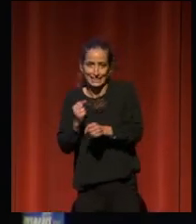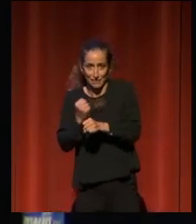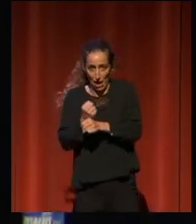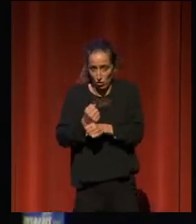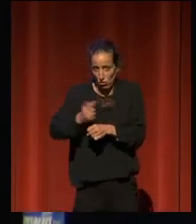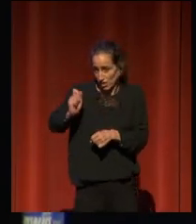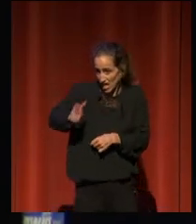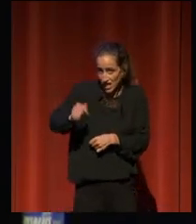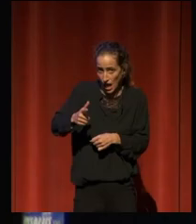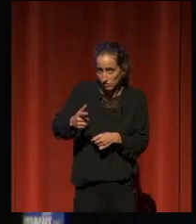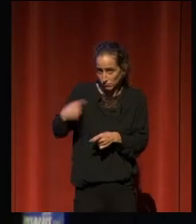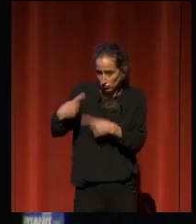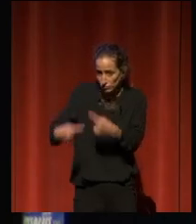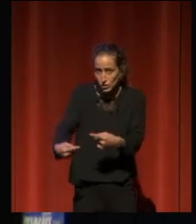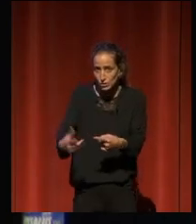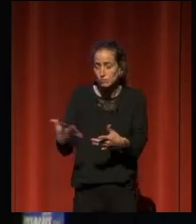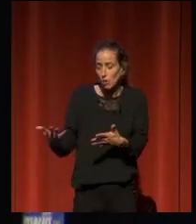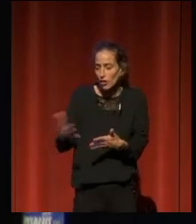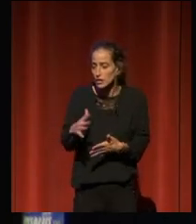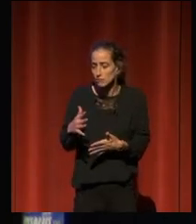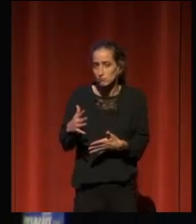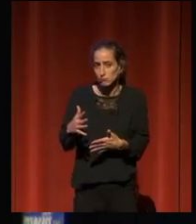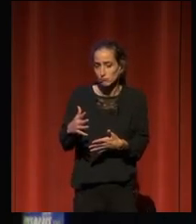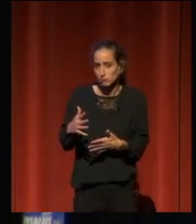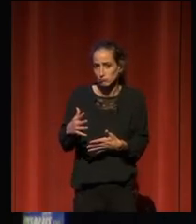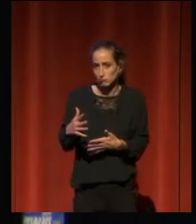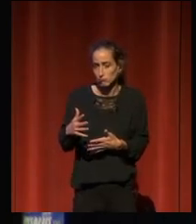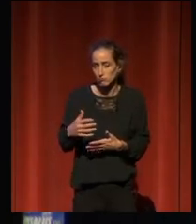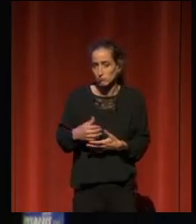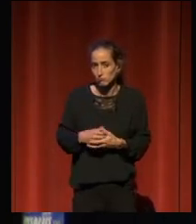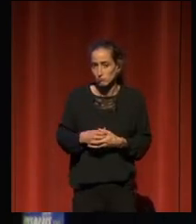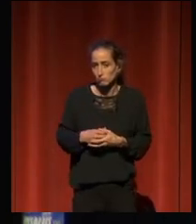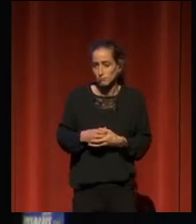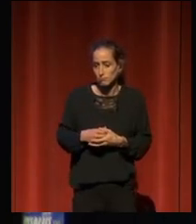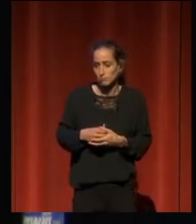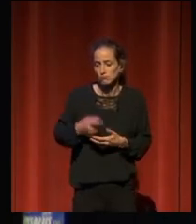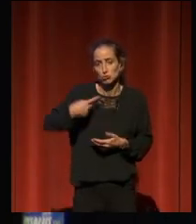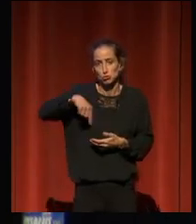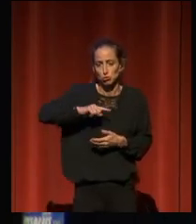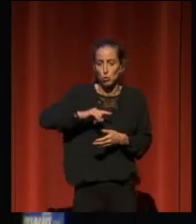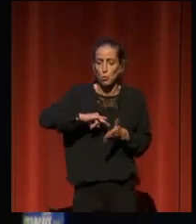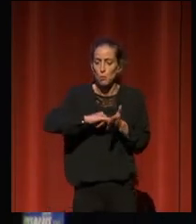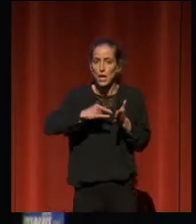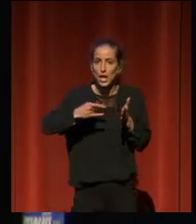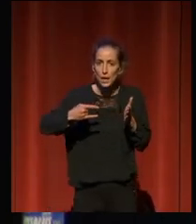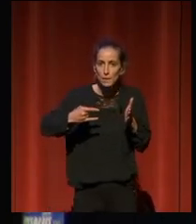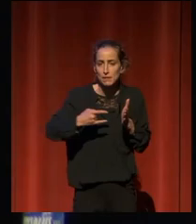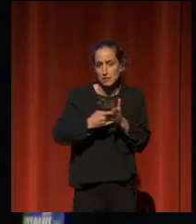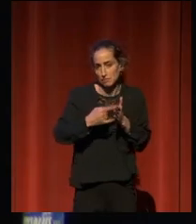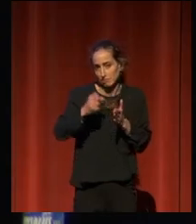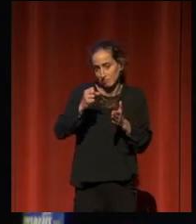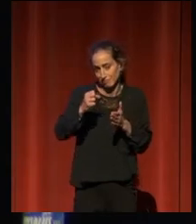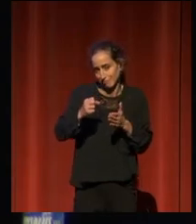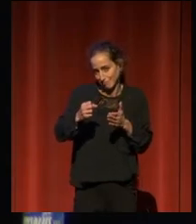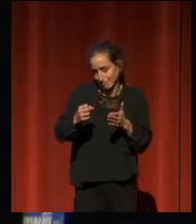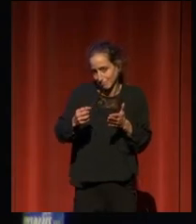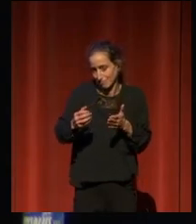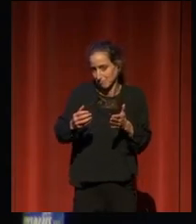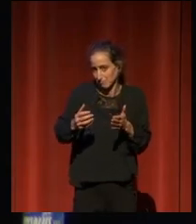decir entonces hay un cierto nivel de planificación ad H improvisada